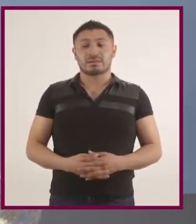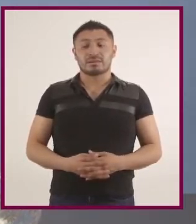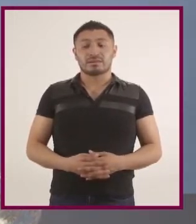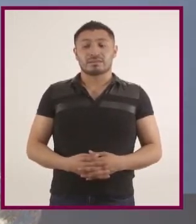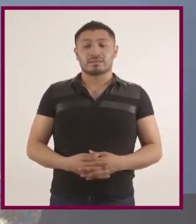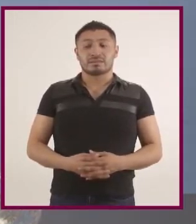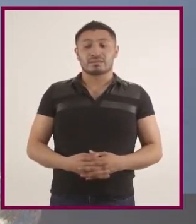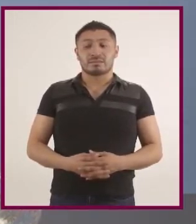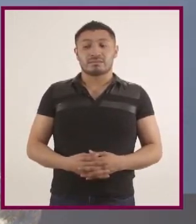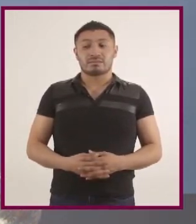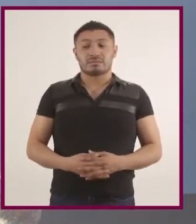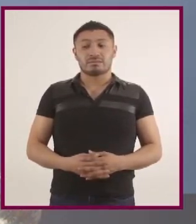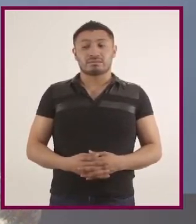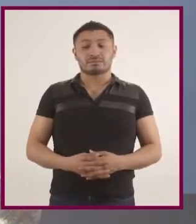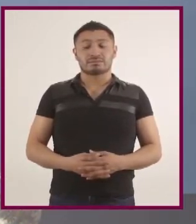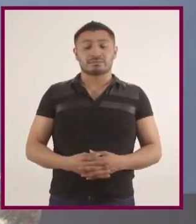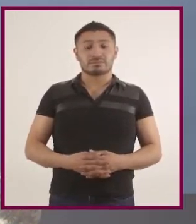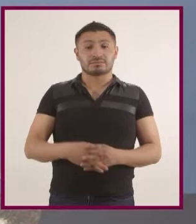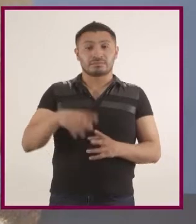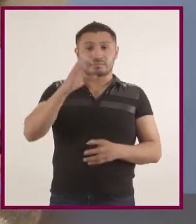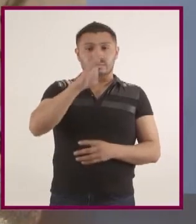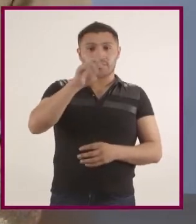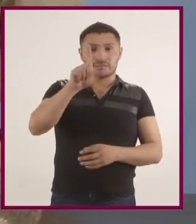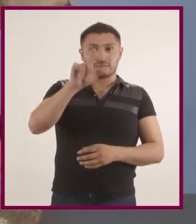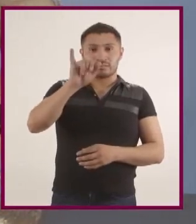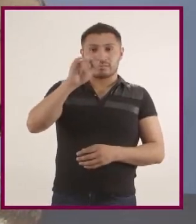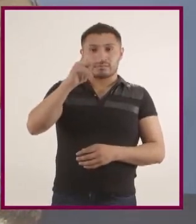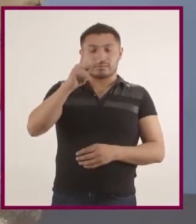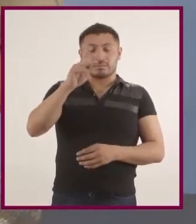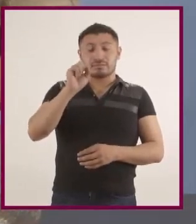y con ayuda de nuestros clips